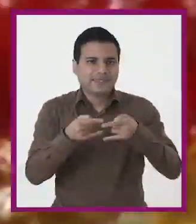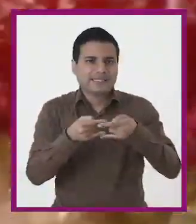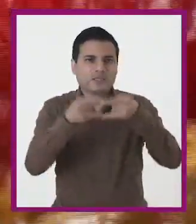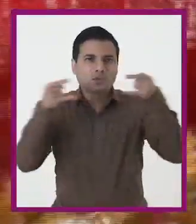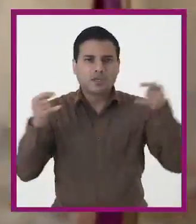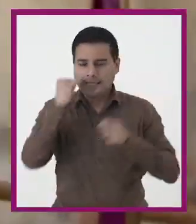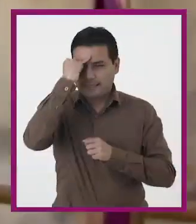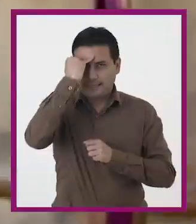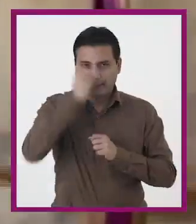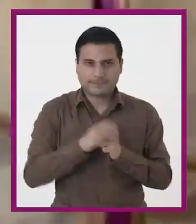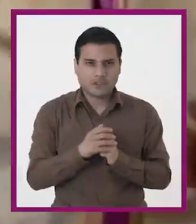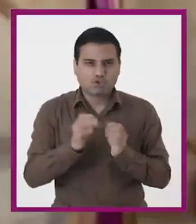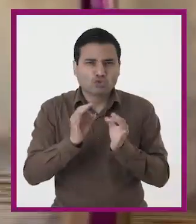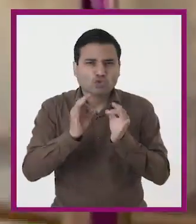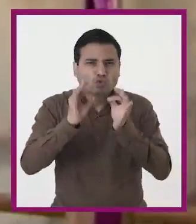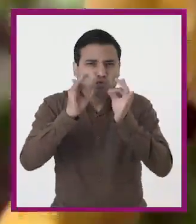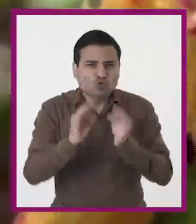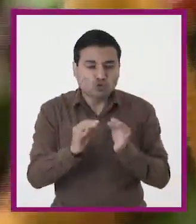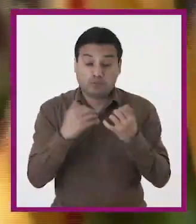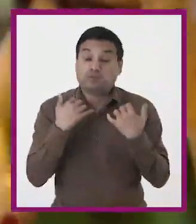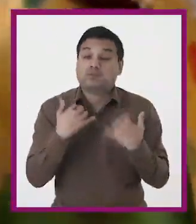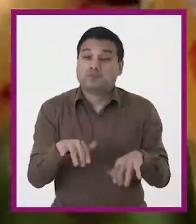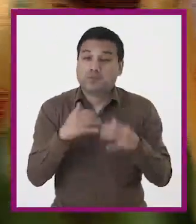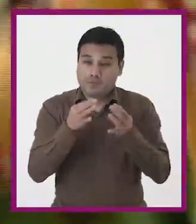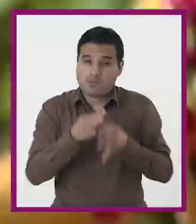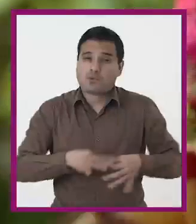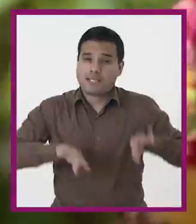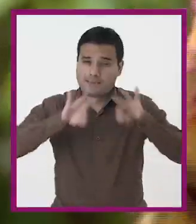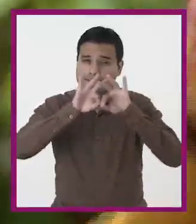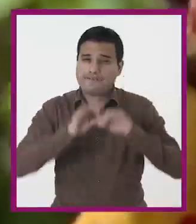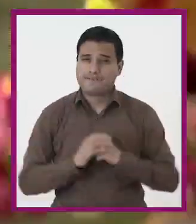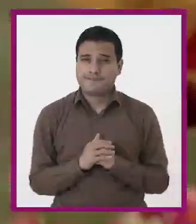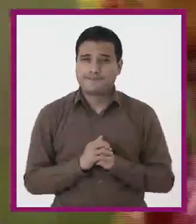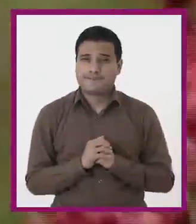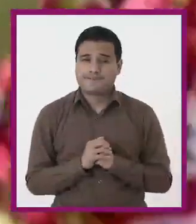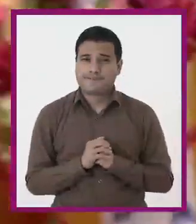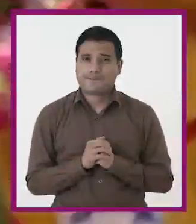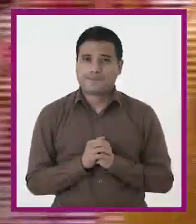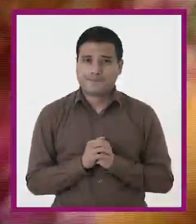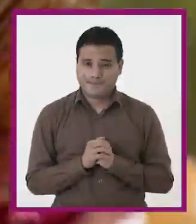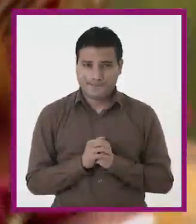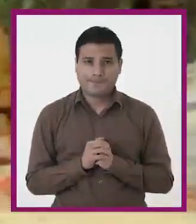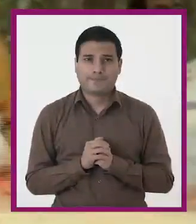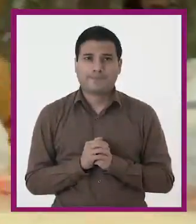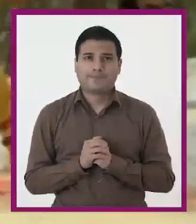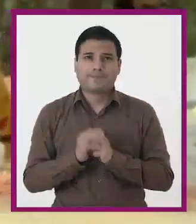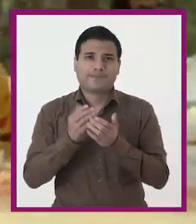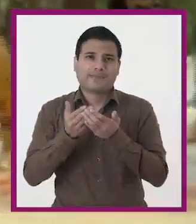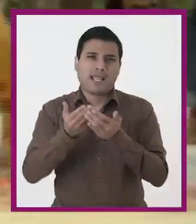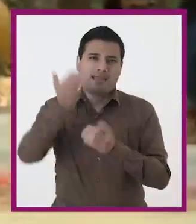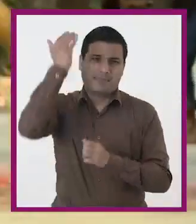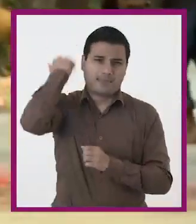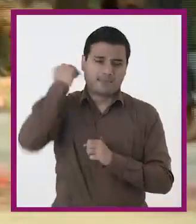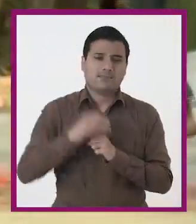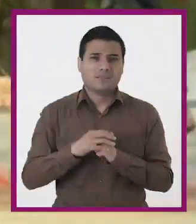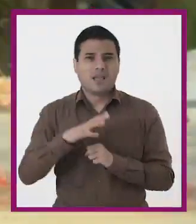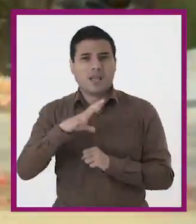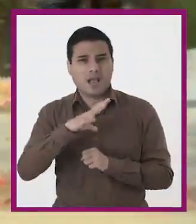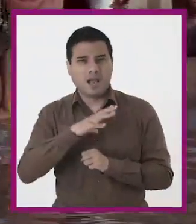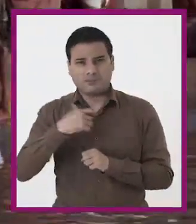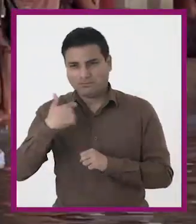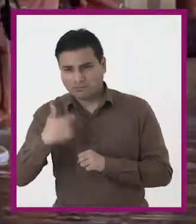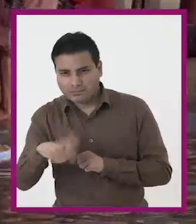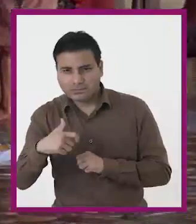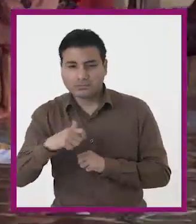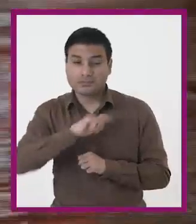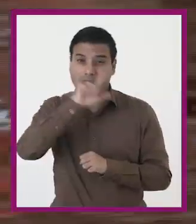La historia de la India ocupa un sitio principal en la epopeya humana. Los grandes contrastes de esplendores y